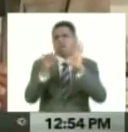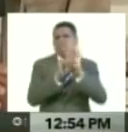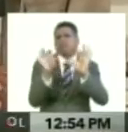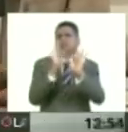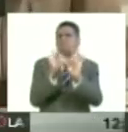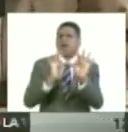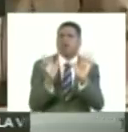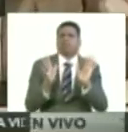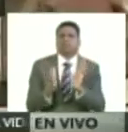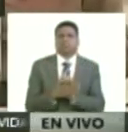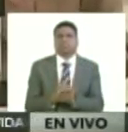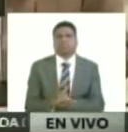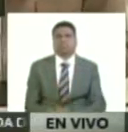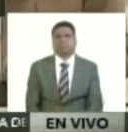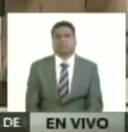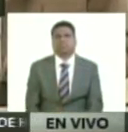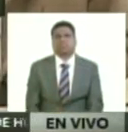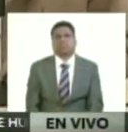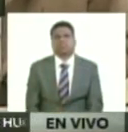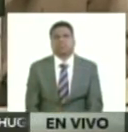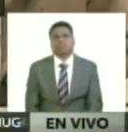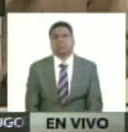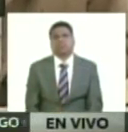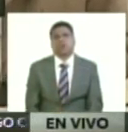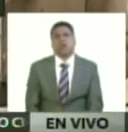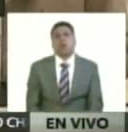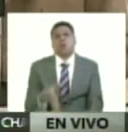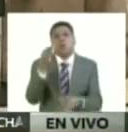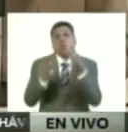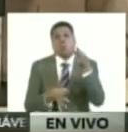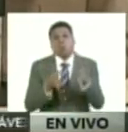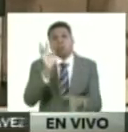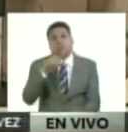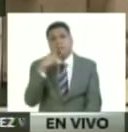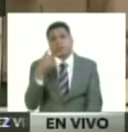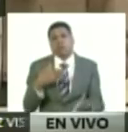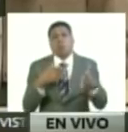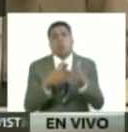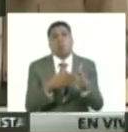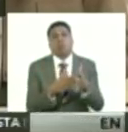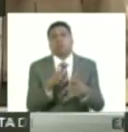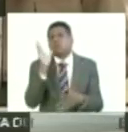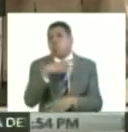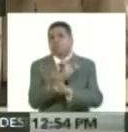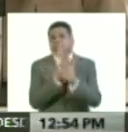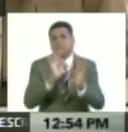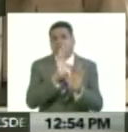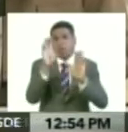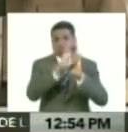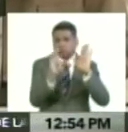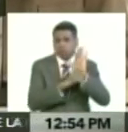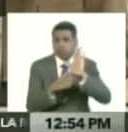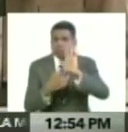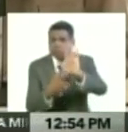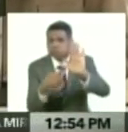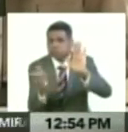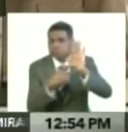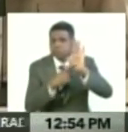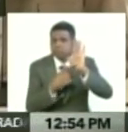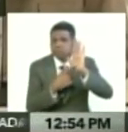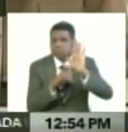decir, un supuesto juicio político contra el presidente de la República, que no existe en la Constitución, es decir, es una violación flagrante de